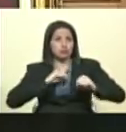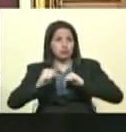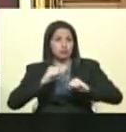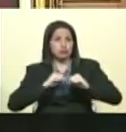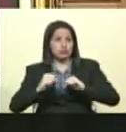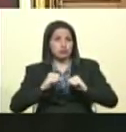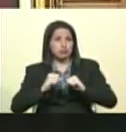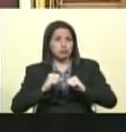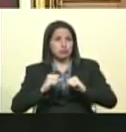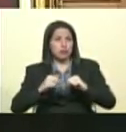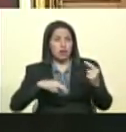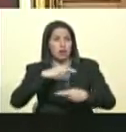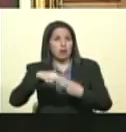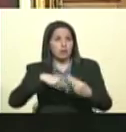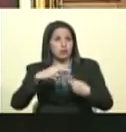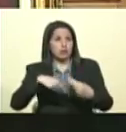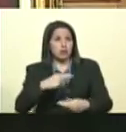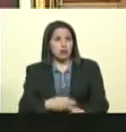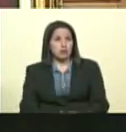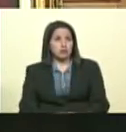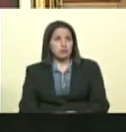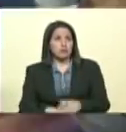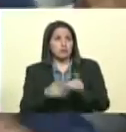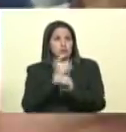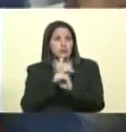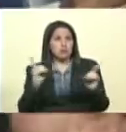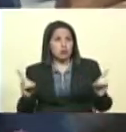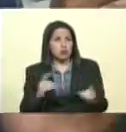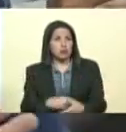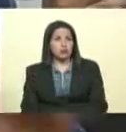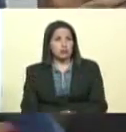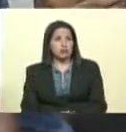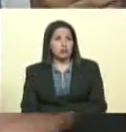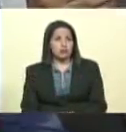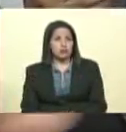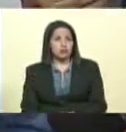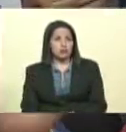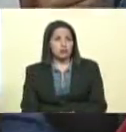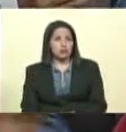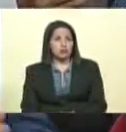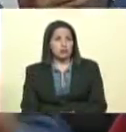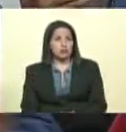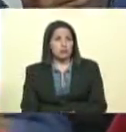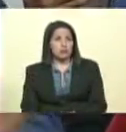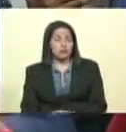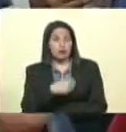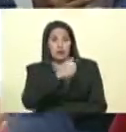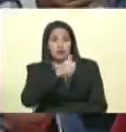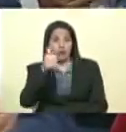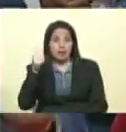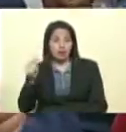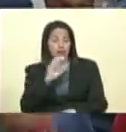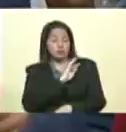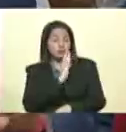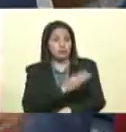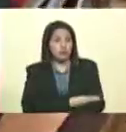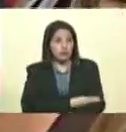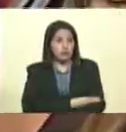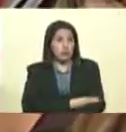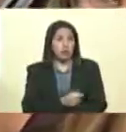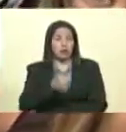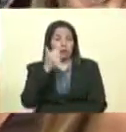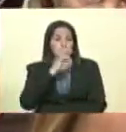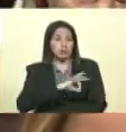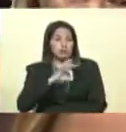diverso, revolucionario, democrático y cada vez debe ser más empoderado, más